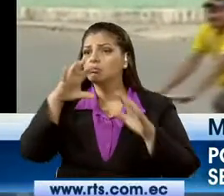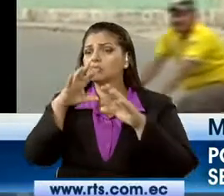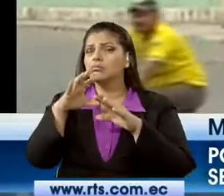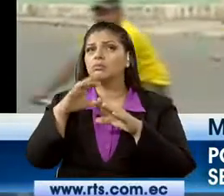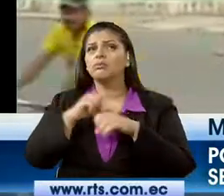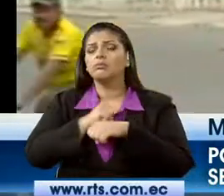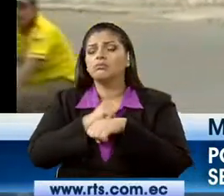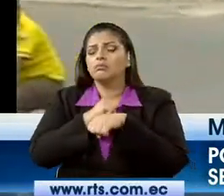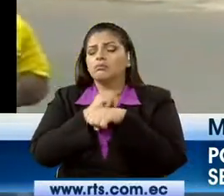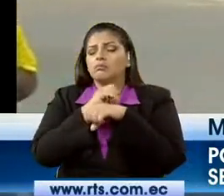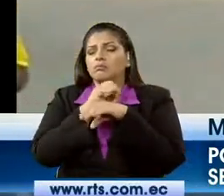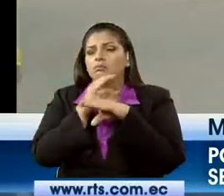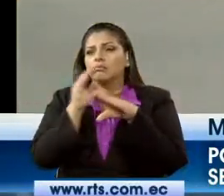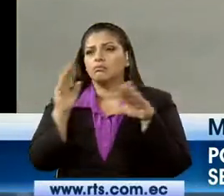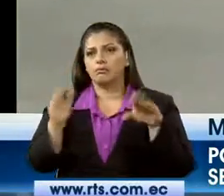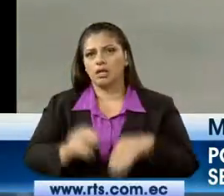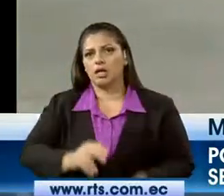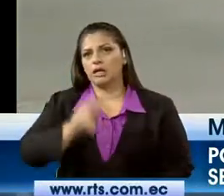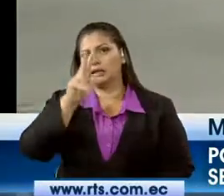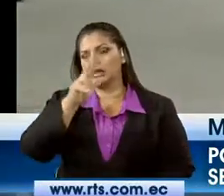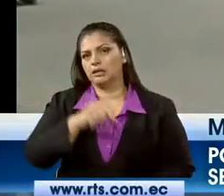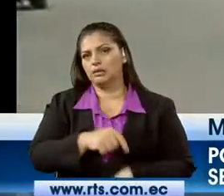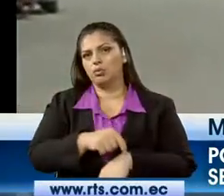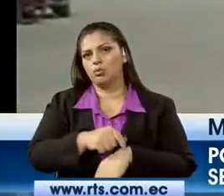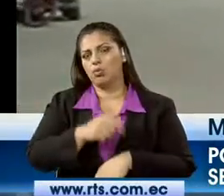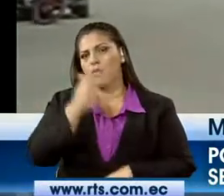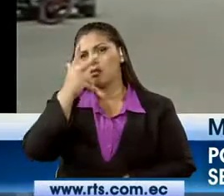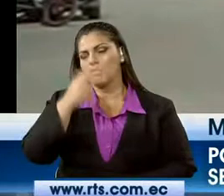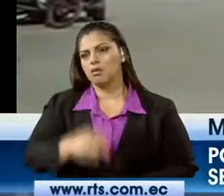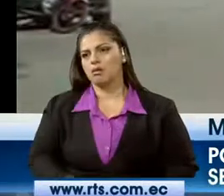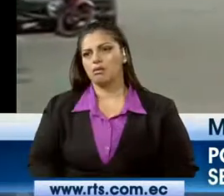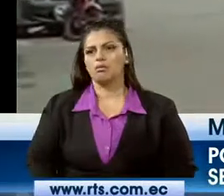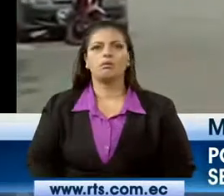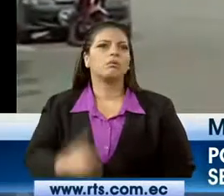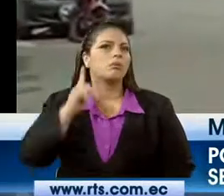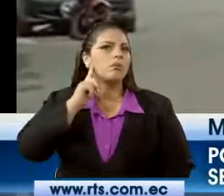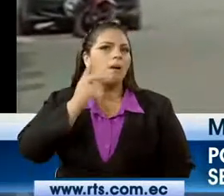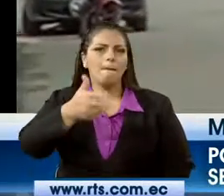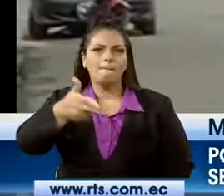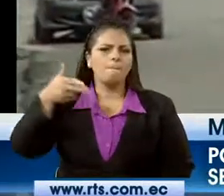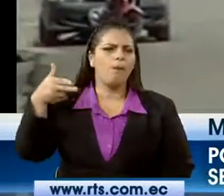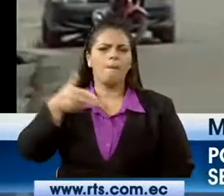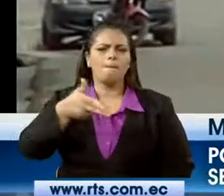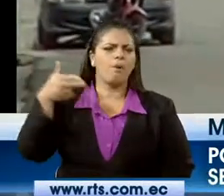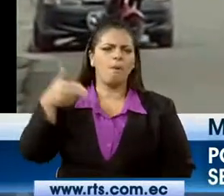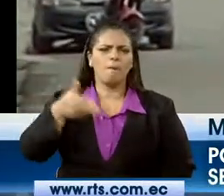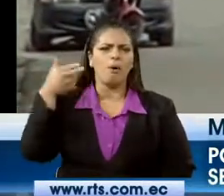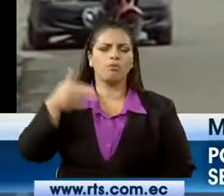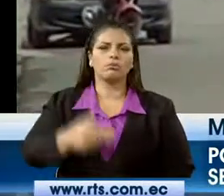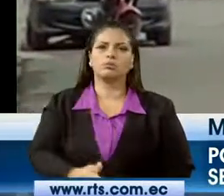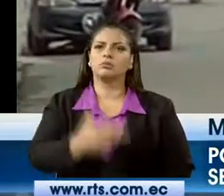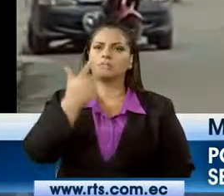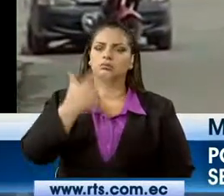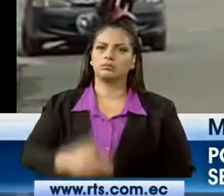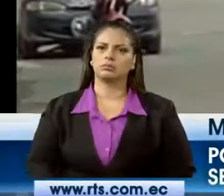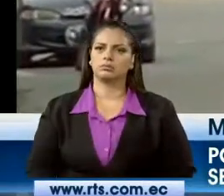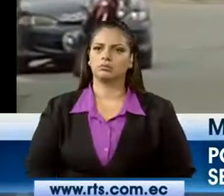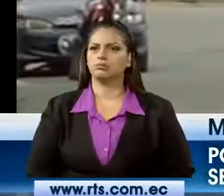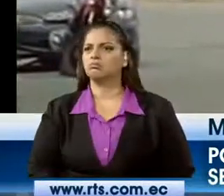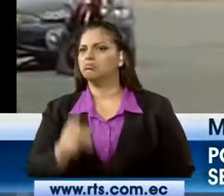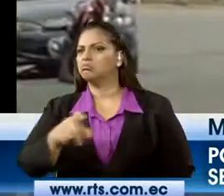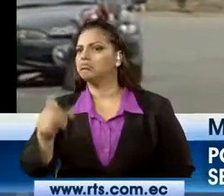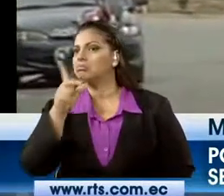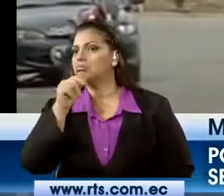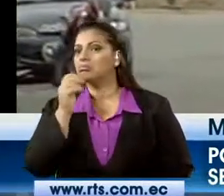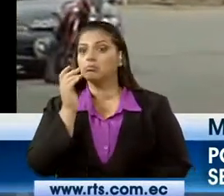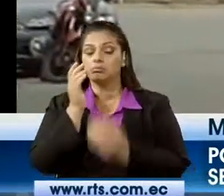madrugada. ¿Me confirma eso? A las 3 de la mañana, sí. Uh-huh. Hubo tres tiros que botaron aquí, pero desgraciadamente no se vio nadie. ¿Quién fue ni quién?